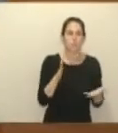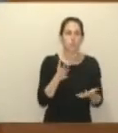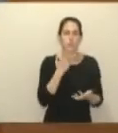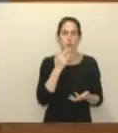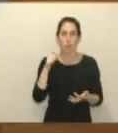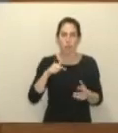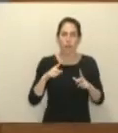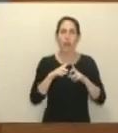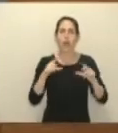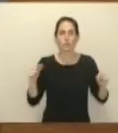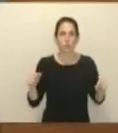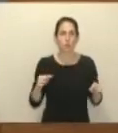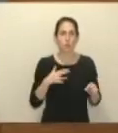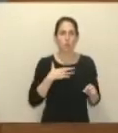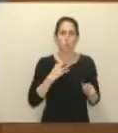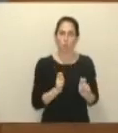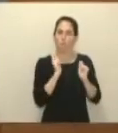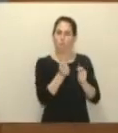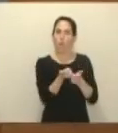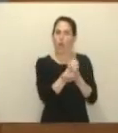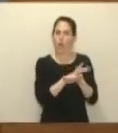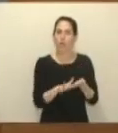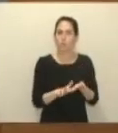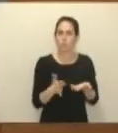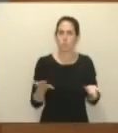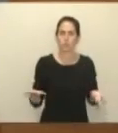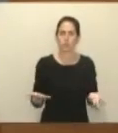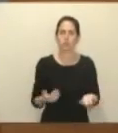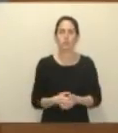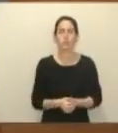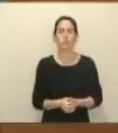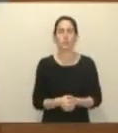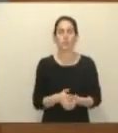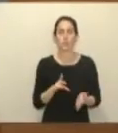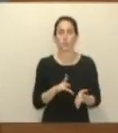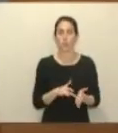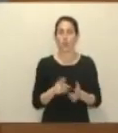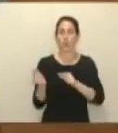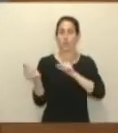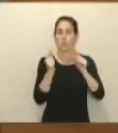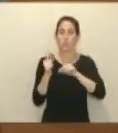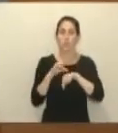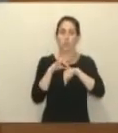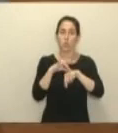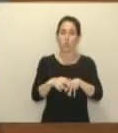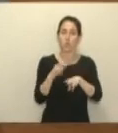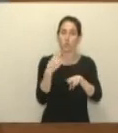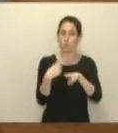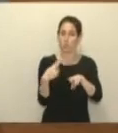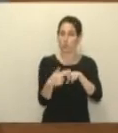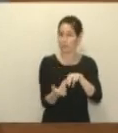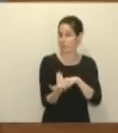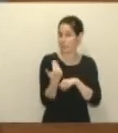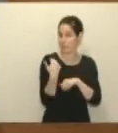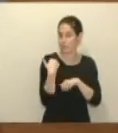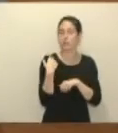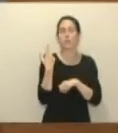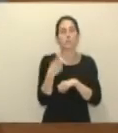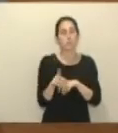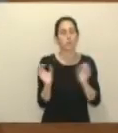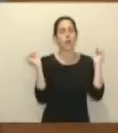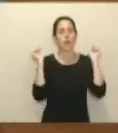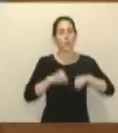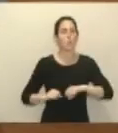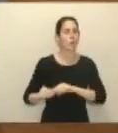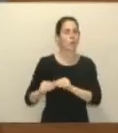Asturias lo sea. Precisamente, durante el pasado debate de orientación política, se aprobó también por